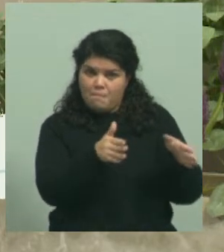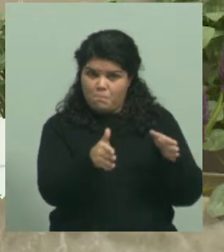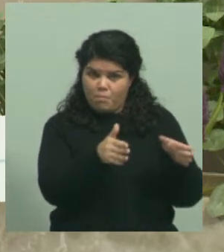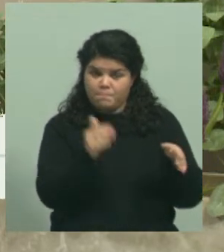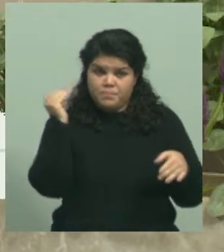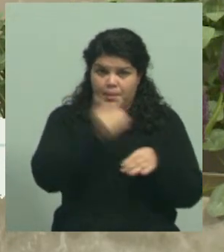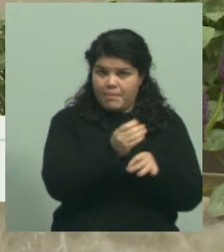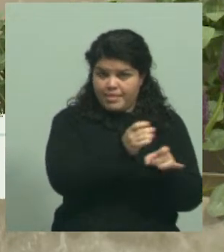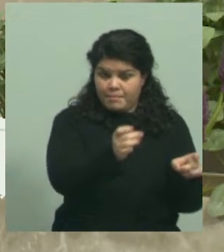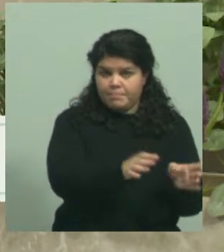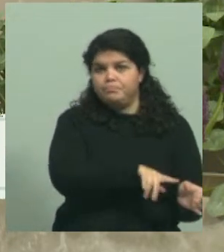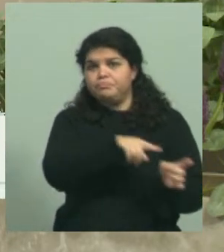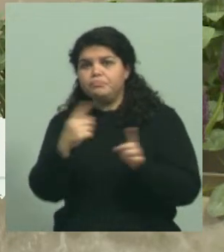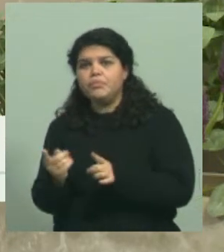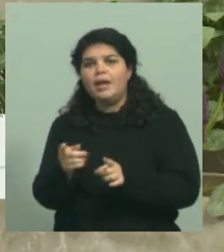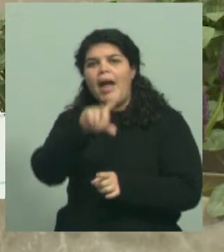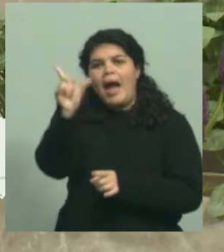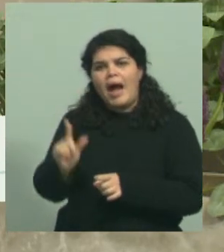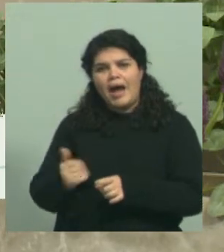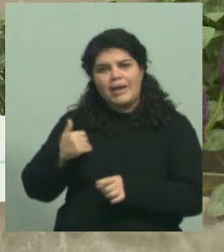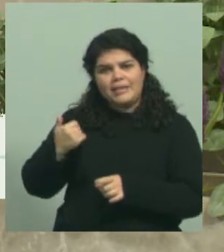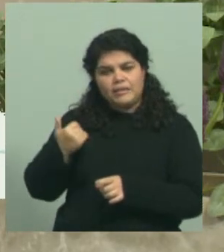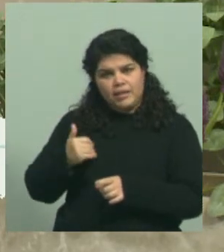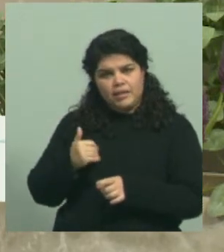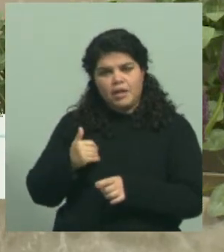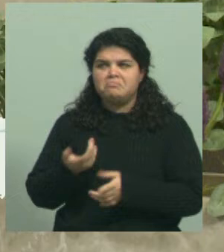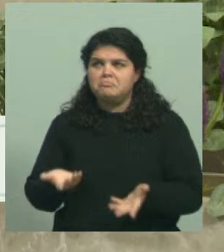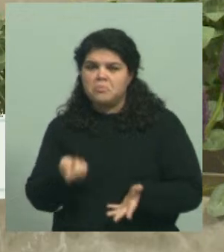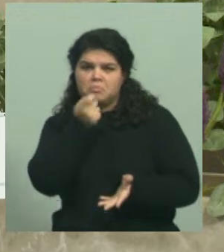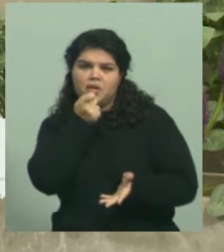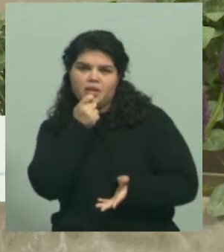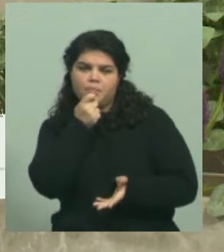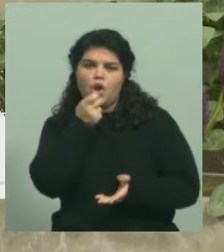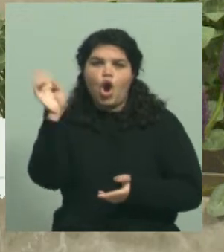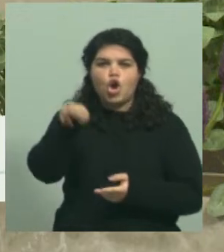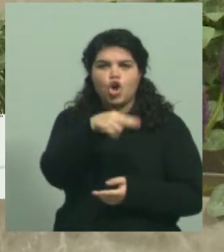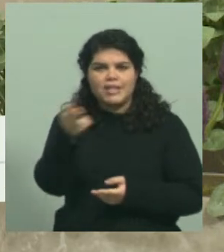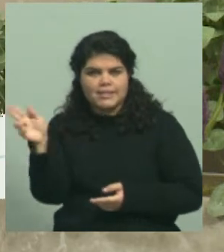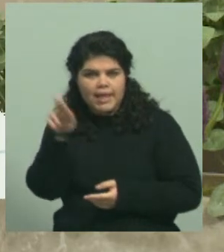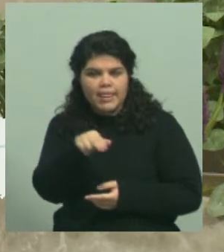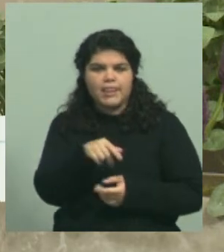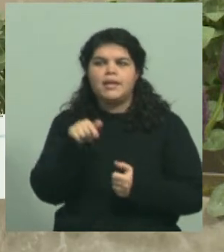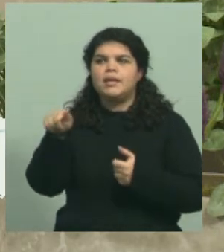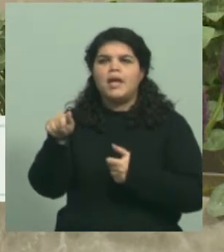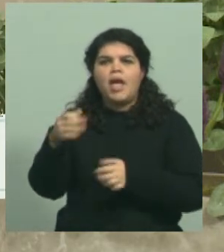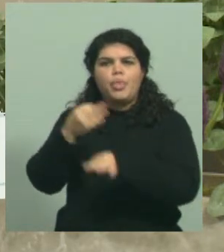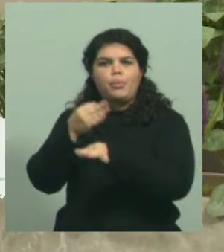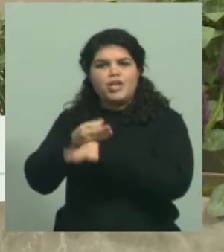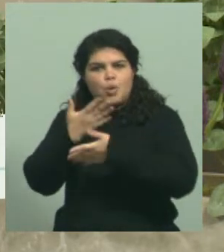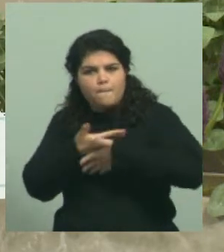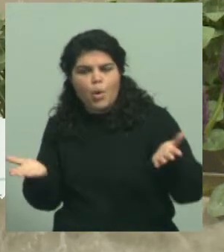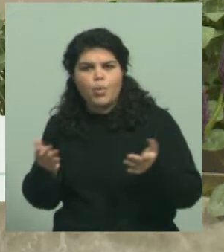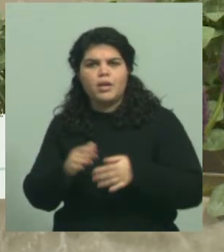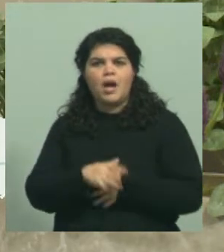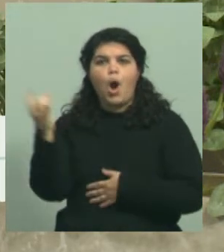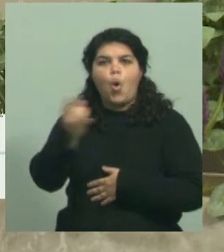Argentina específicamente a partir de cómo se cuestionaba, por ejemplo, el CONICET, a la educación pública, a las universidades,